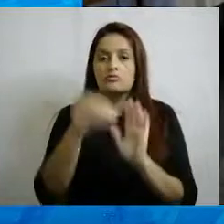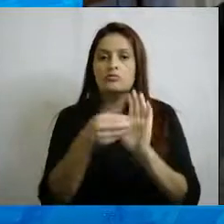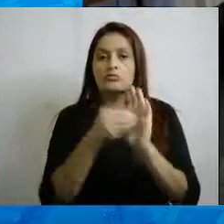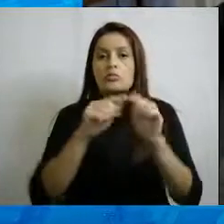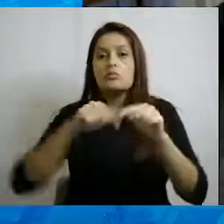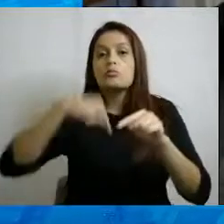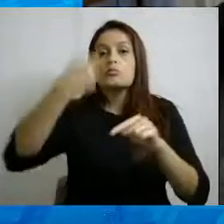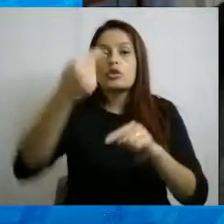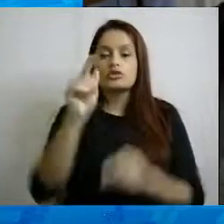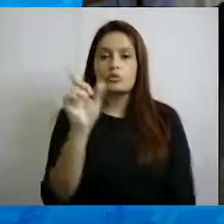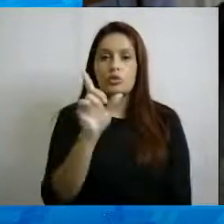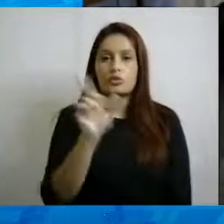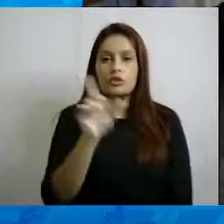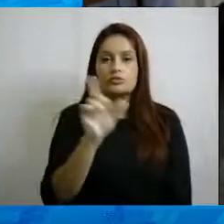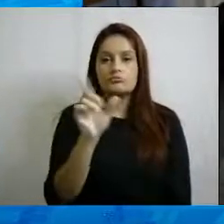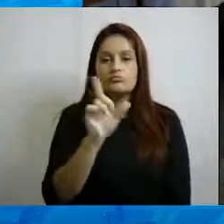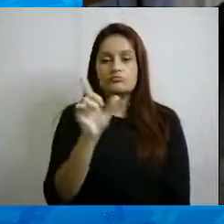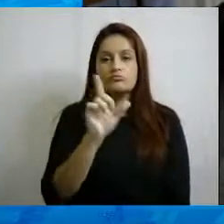próximo lunes